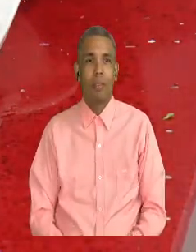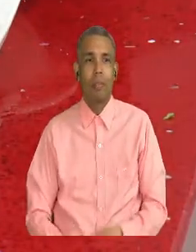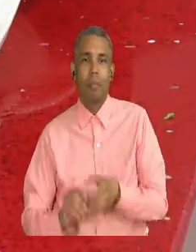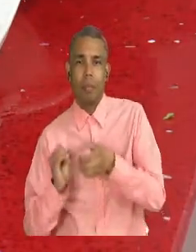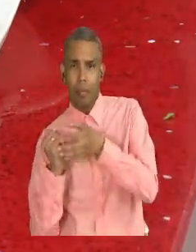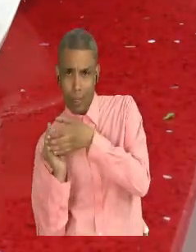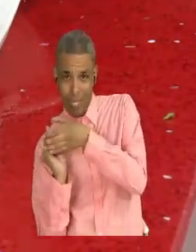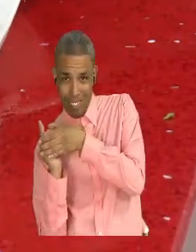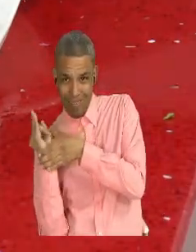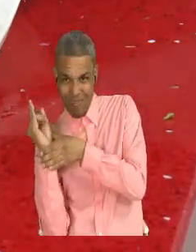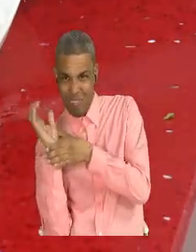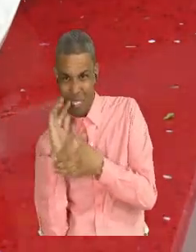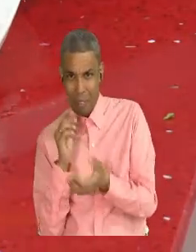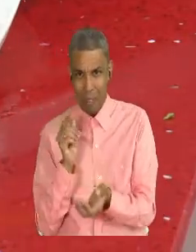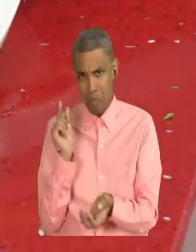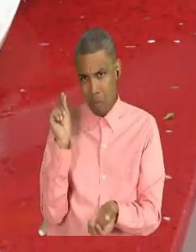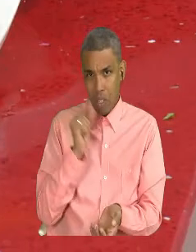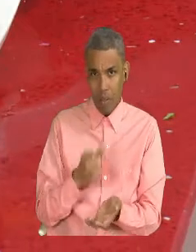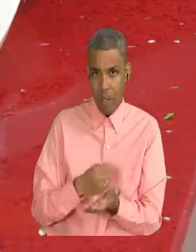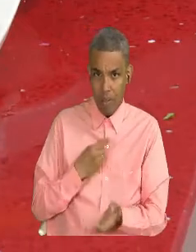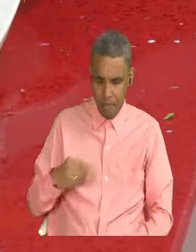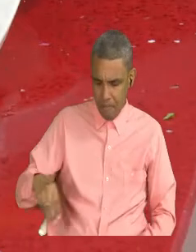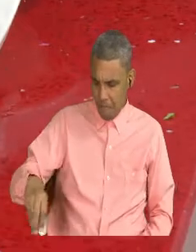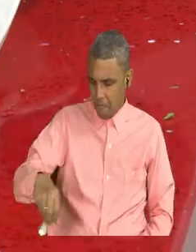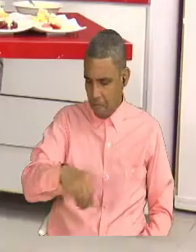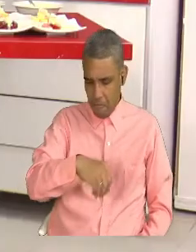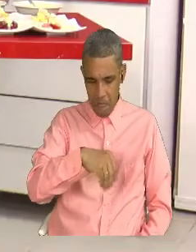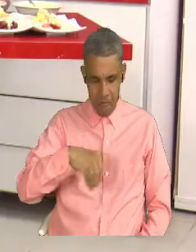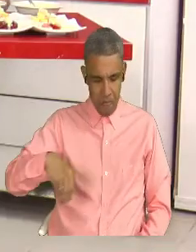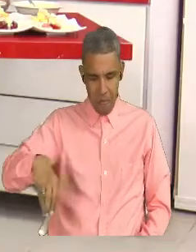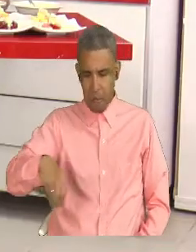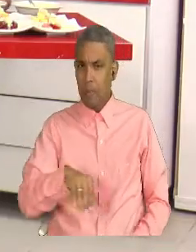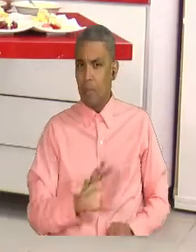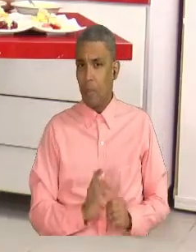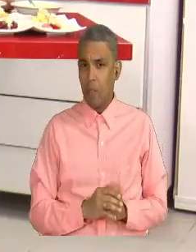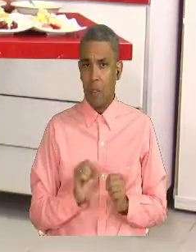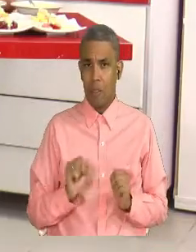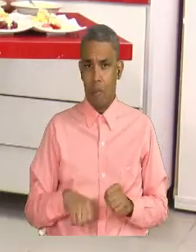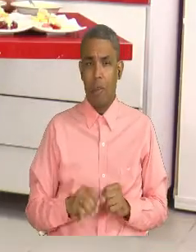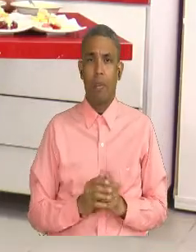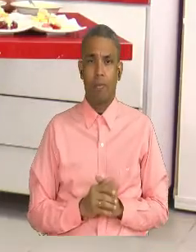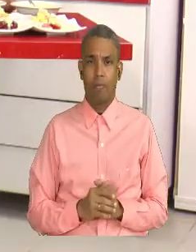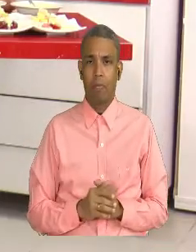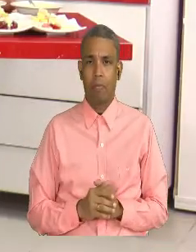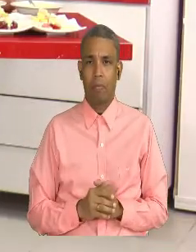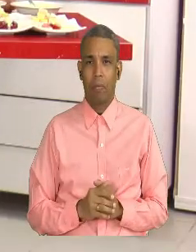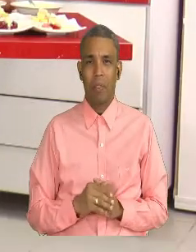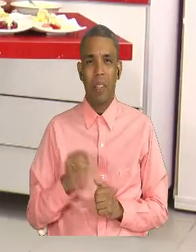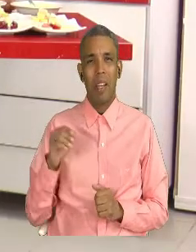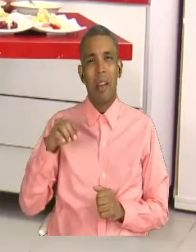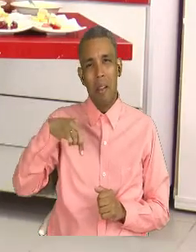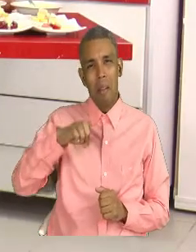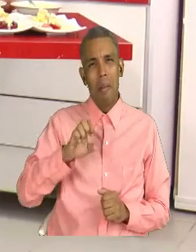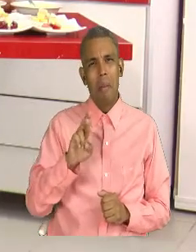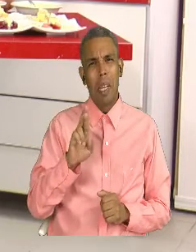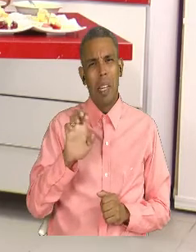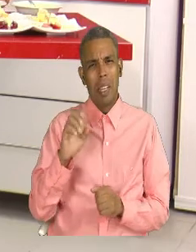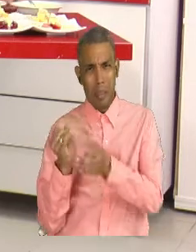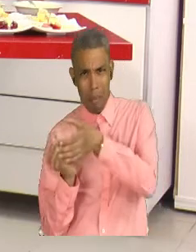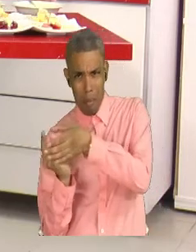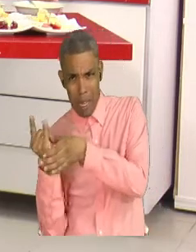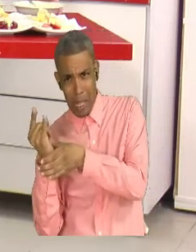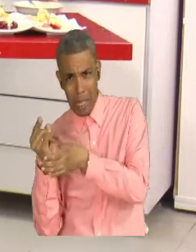diferente. Y tenemos las hojitas de perejil y podemos poner un moñito. Perfecto, ya termino entonces aquí la mía.